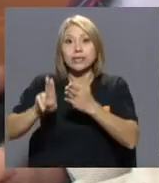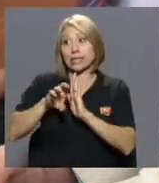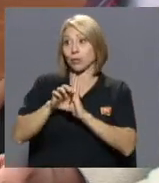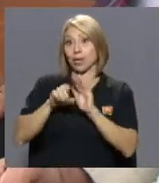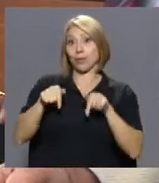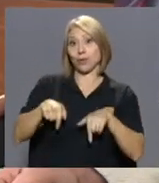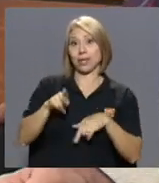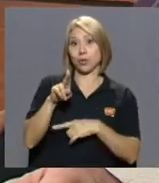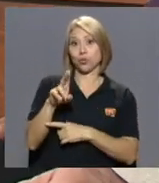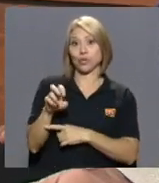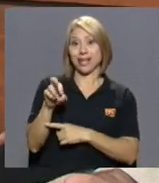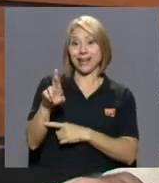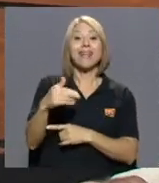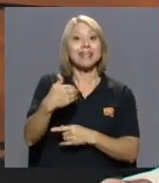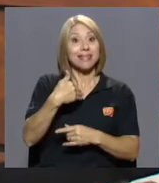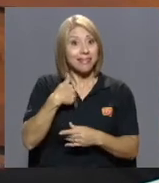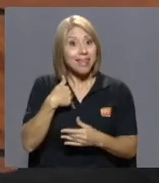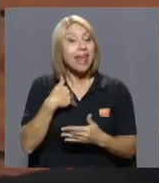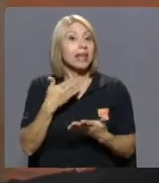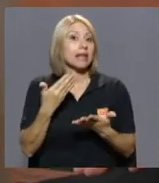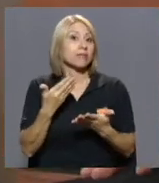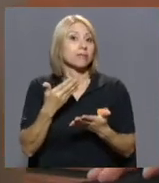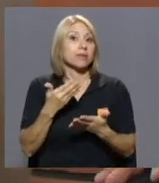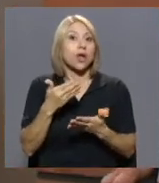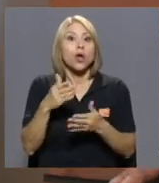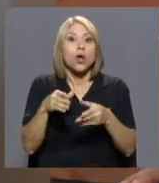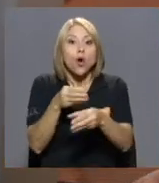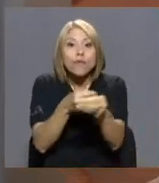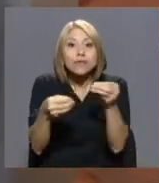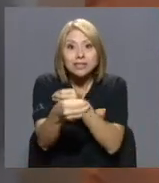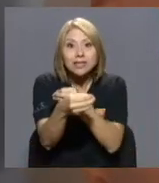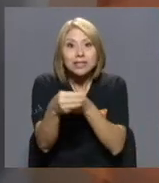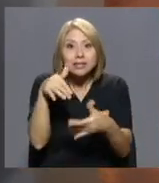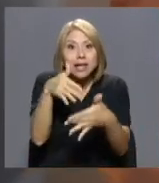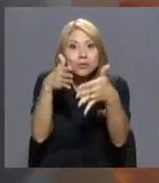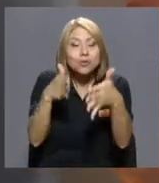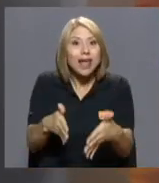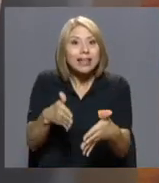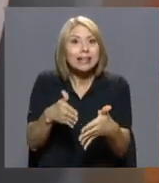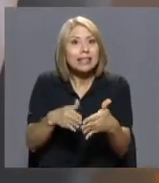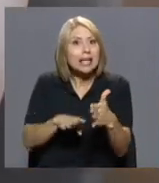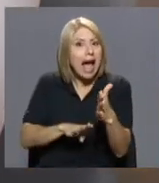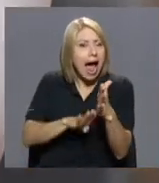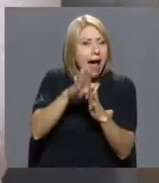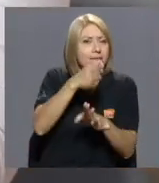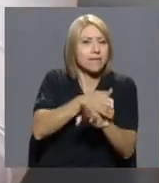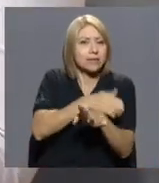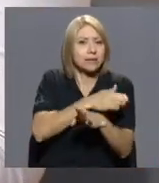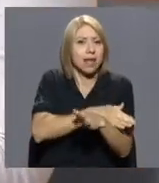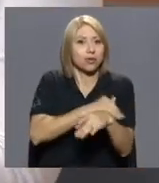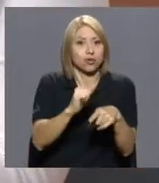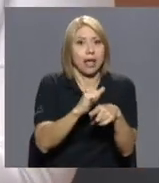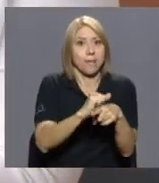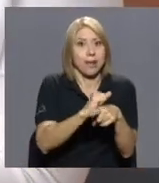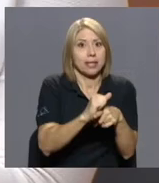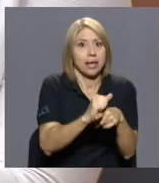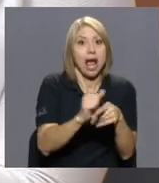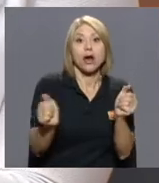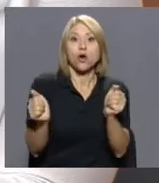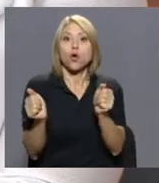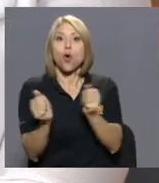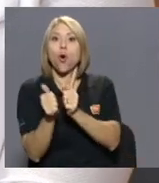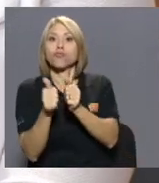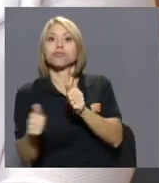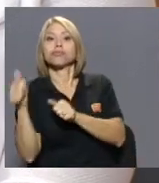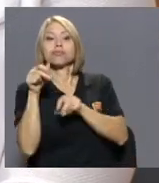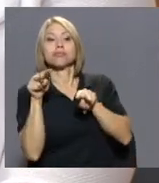donde estudiantes de muy avanzados, digamos, están realizando prácticas con supervisión de sus profesores. También hay universidades privadas que lo ofrecen. Y de hecho,